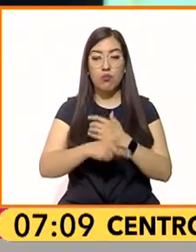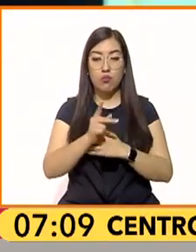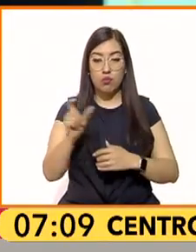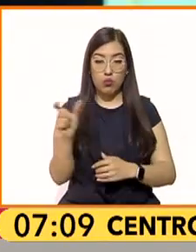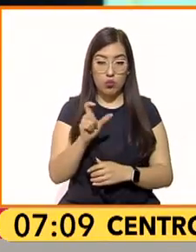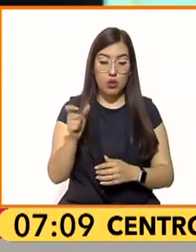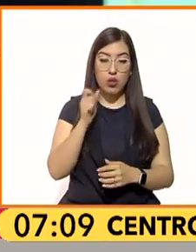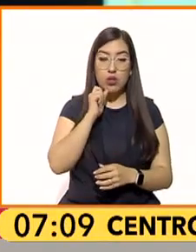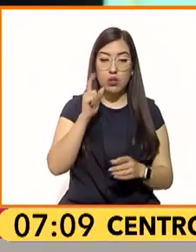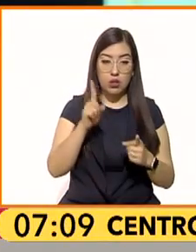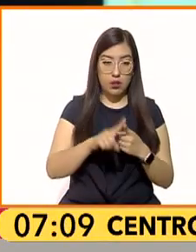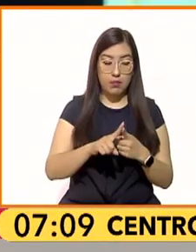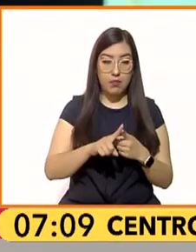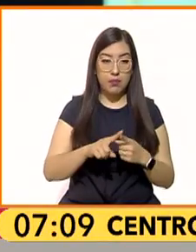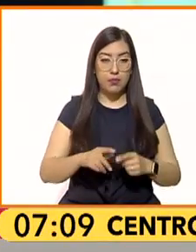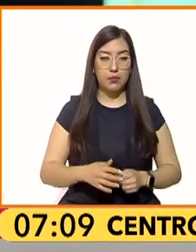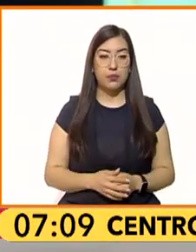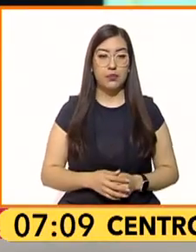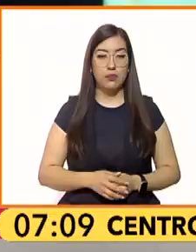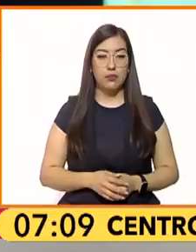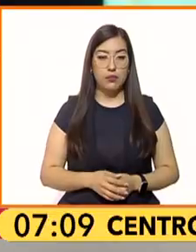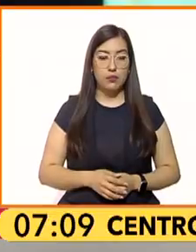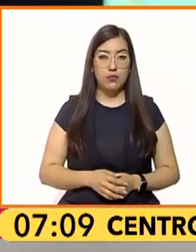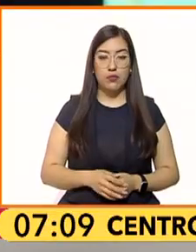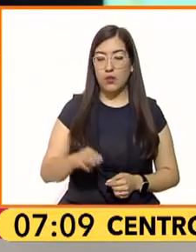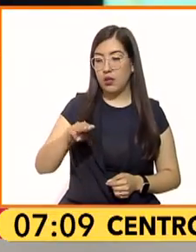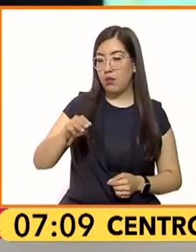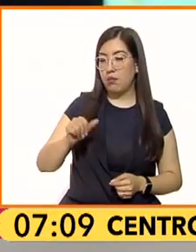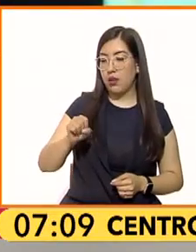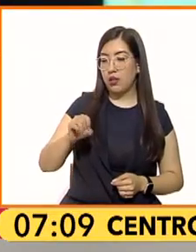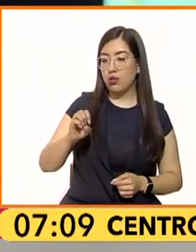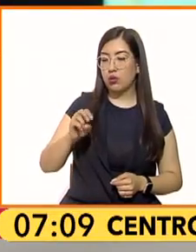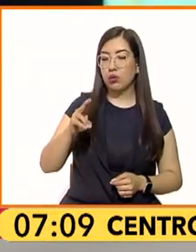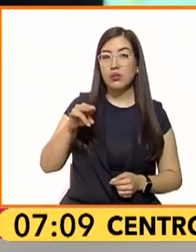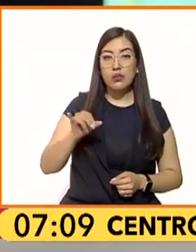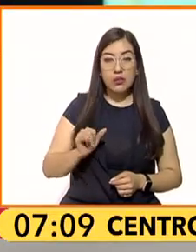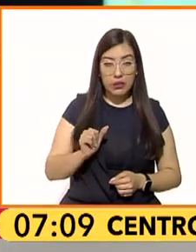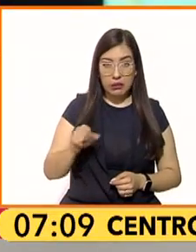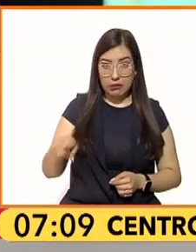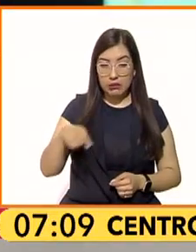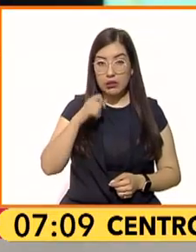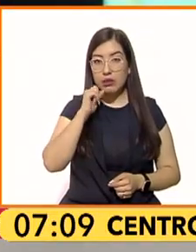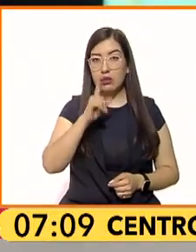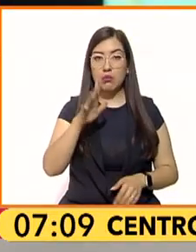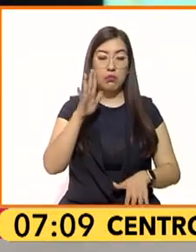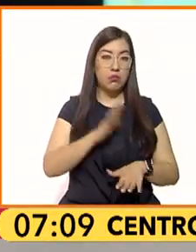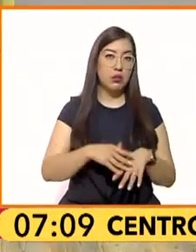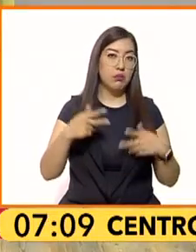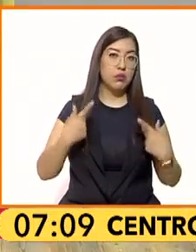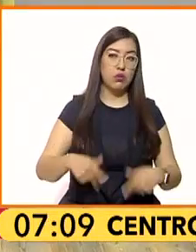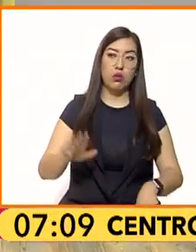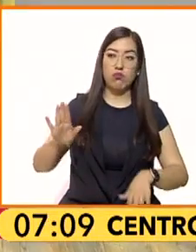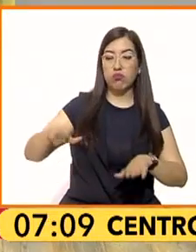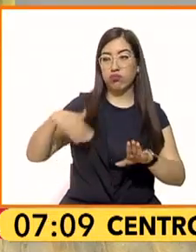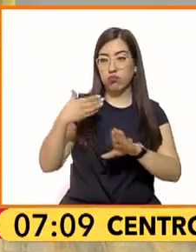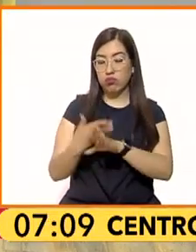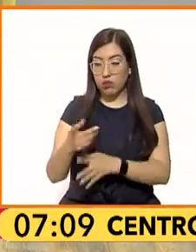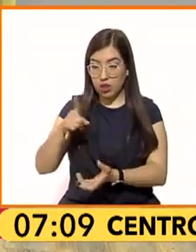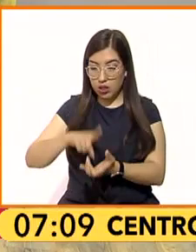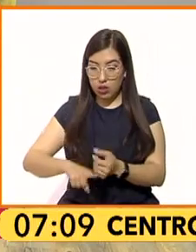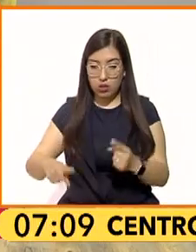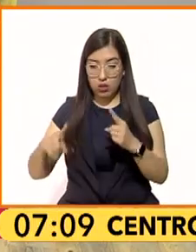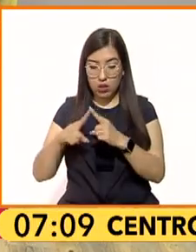sobre la Amazonía, se le fueron encima también, ¿no? Se le fueron encima interna y